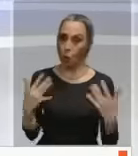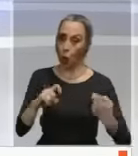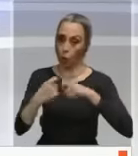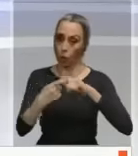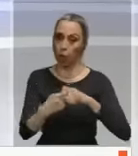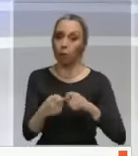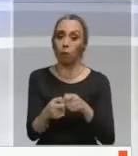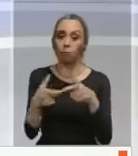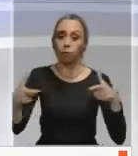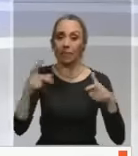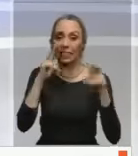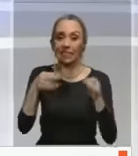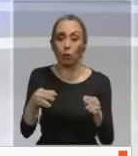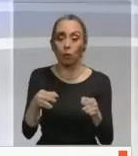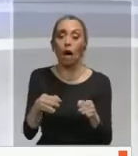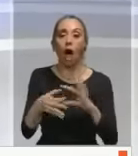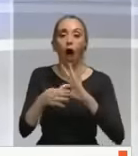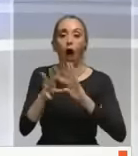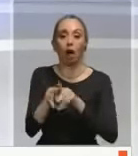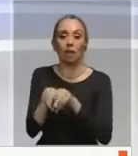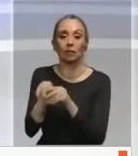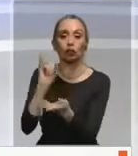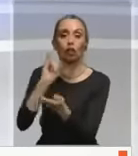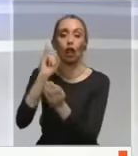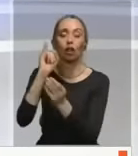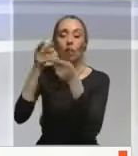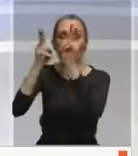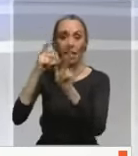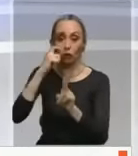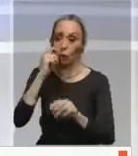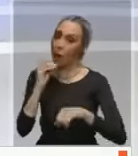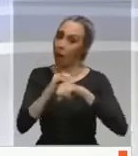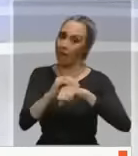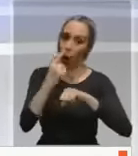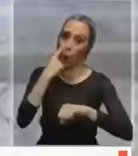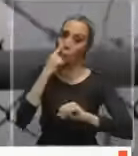a la inseguridad. Organismos de derechos humanos, eso sí, levantan las alarmas.